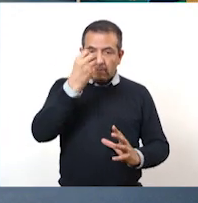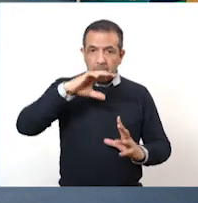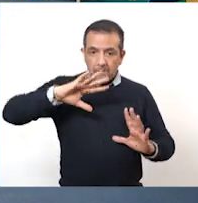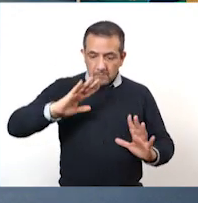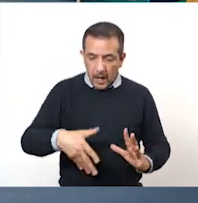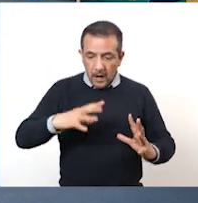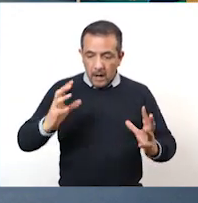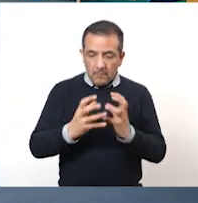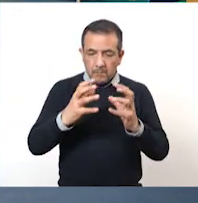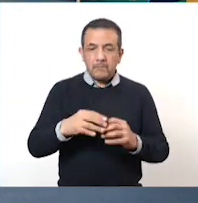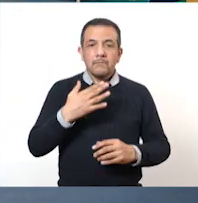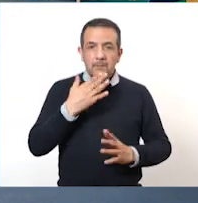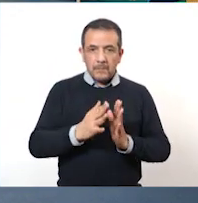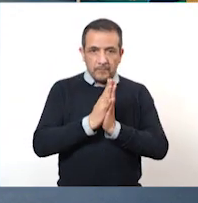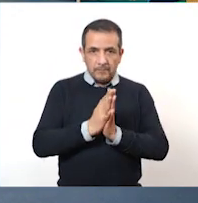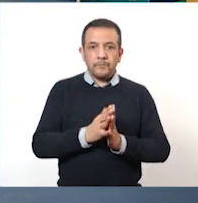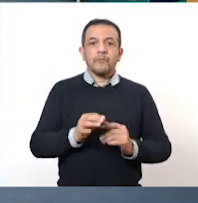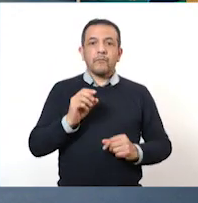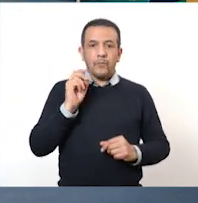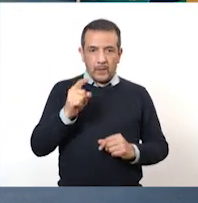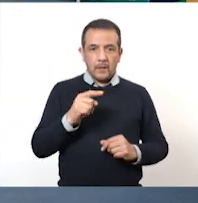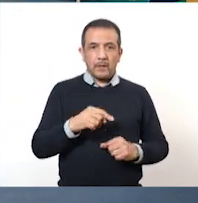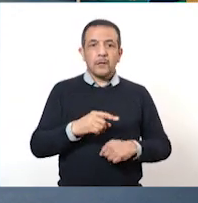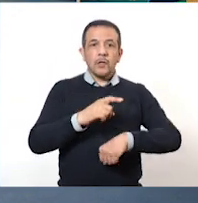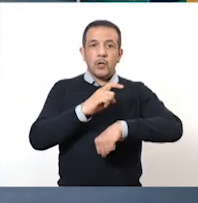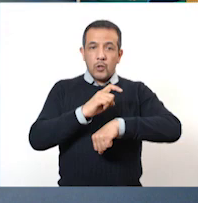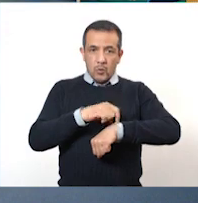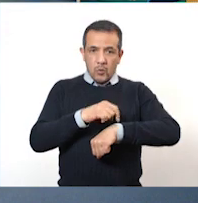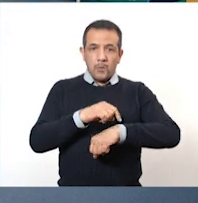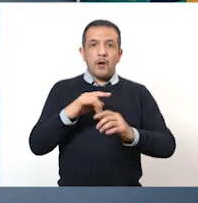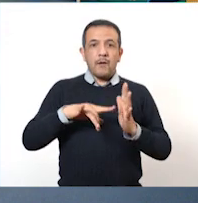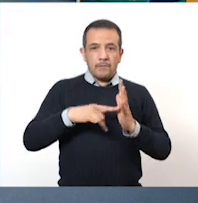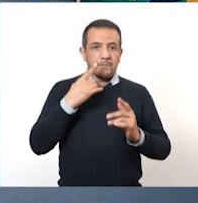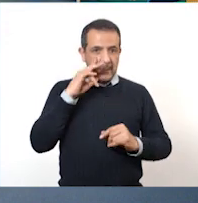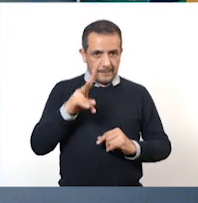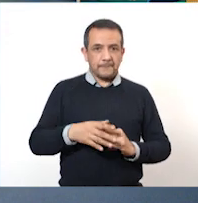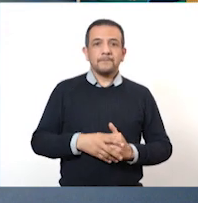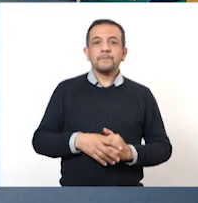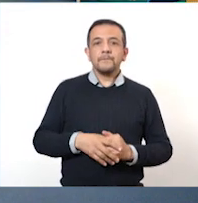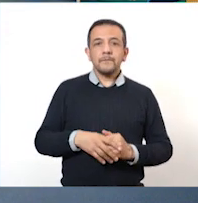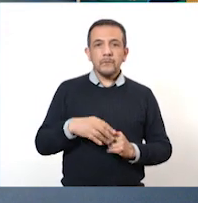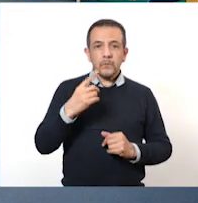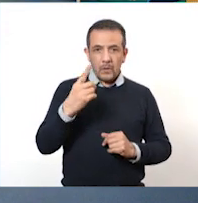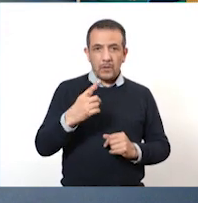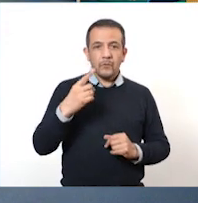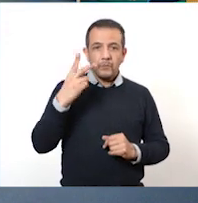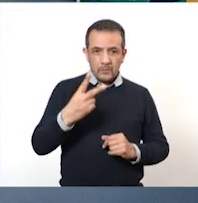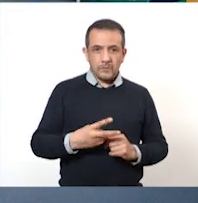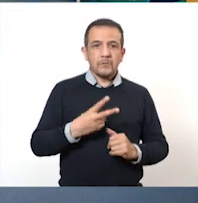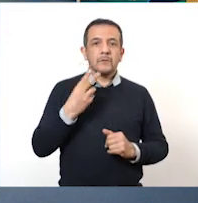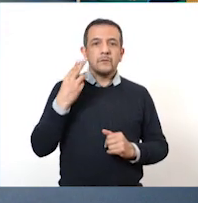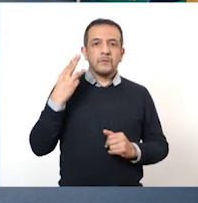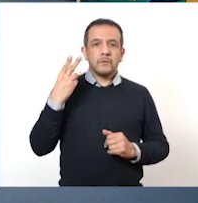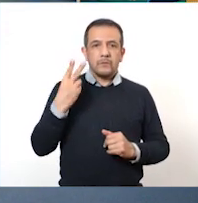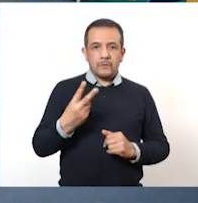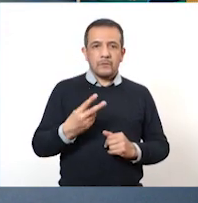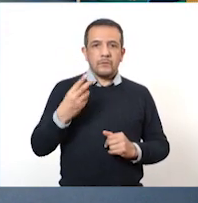entre cada número del reloj. Bien. Bien, va. Cada ¿Listos? Quien lleva su cuenta, ¿te parece? Sale. Listo, bien. Va.